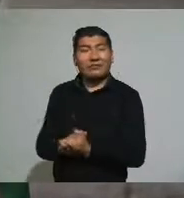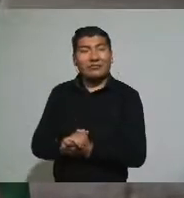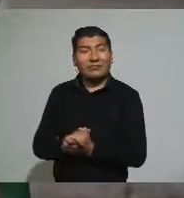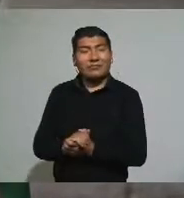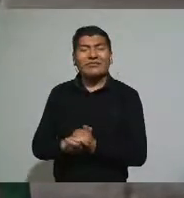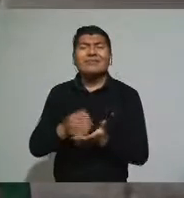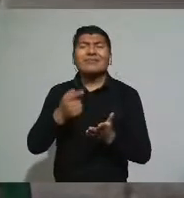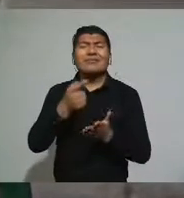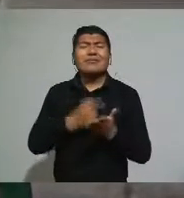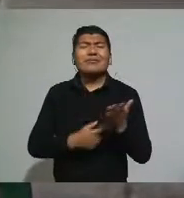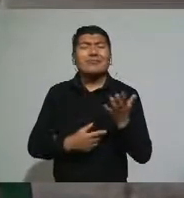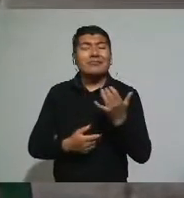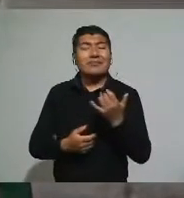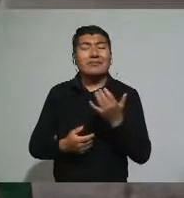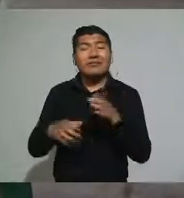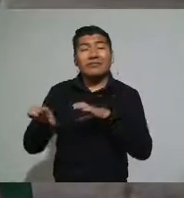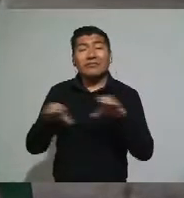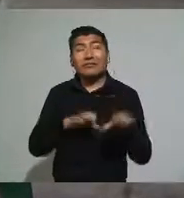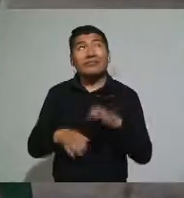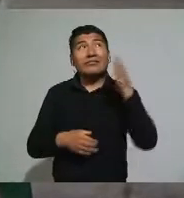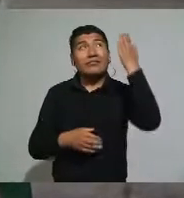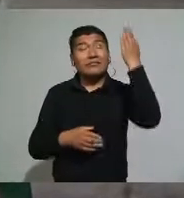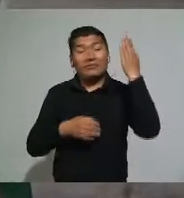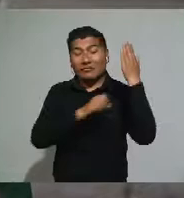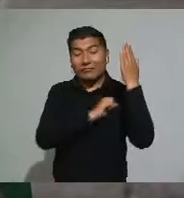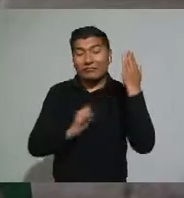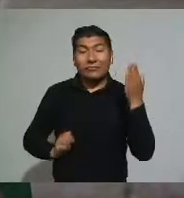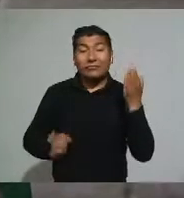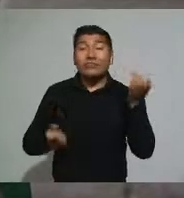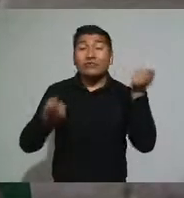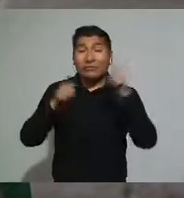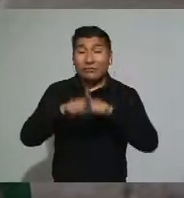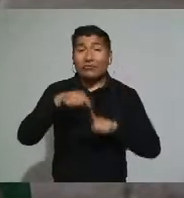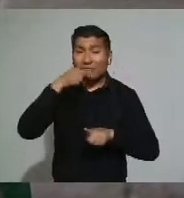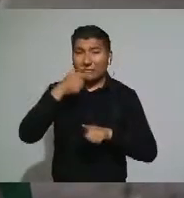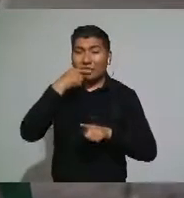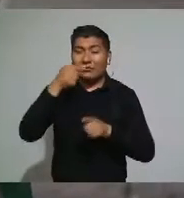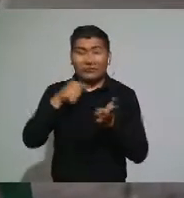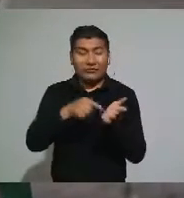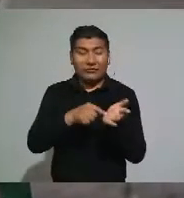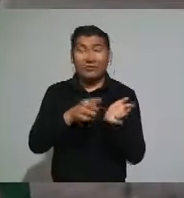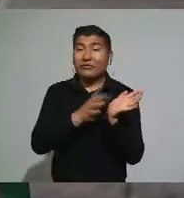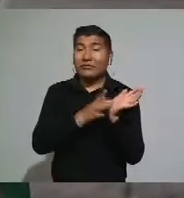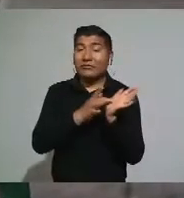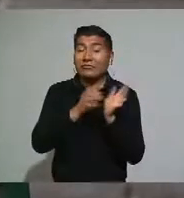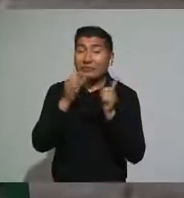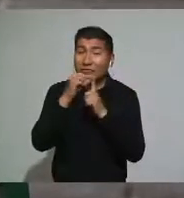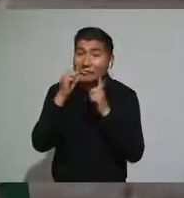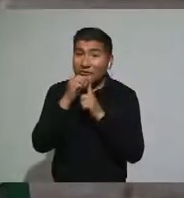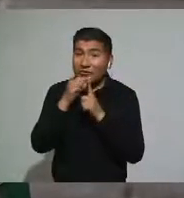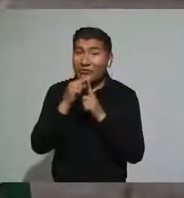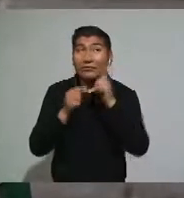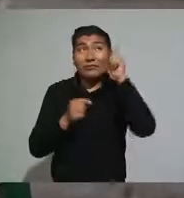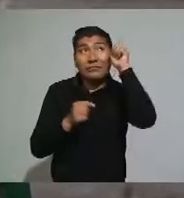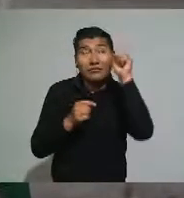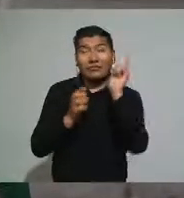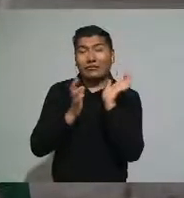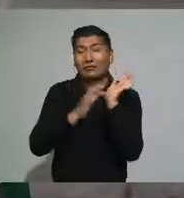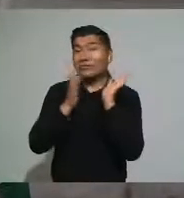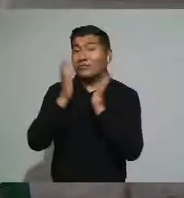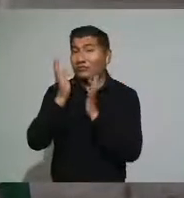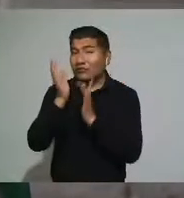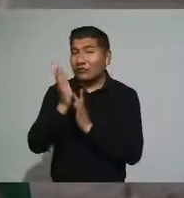¿Qué es lo que está haciendo el Señor cuando dice estas palabras? El Señor Jesús